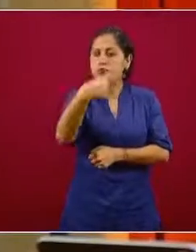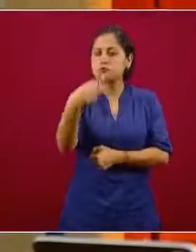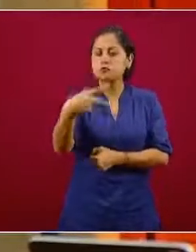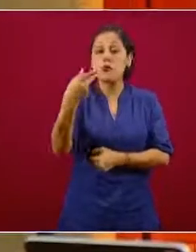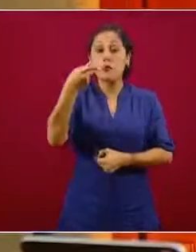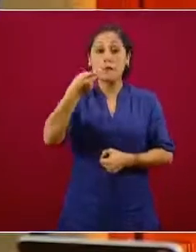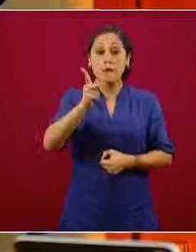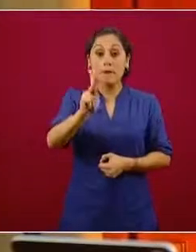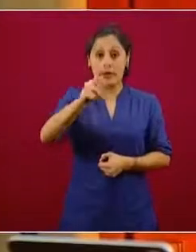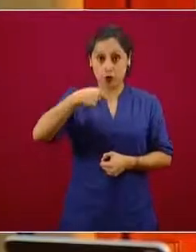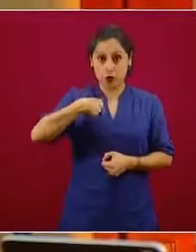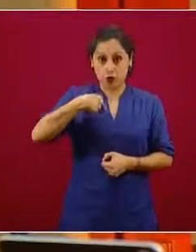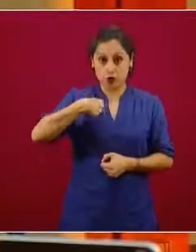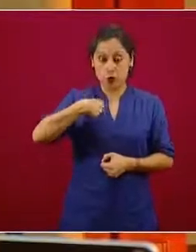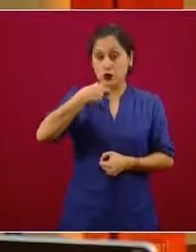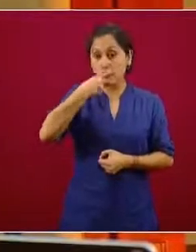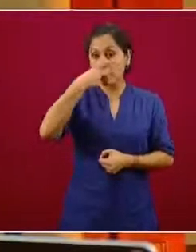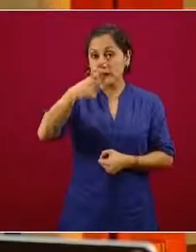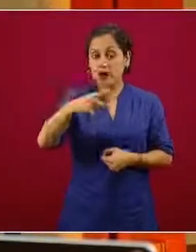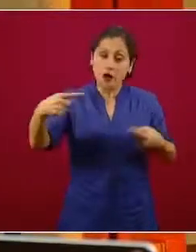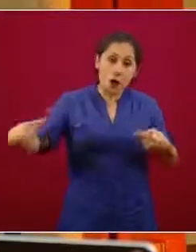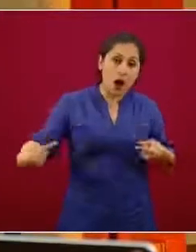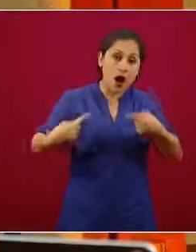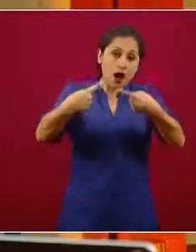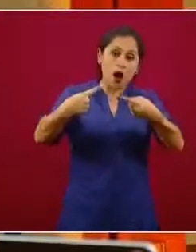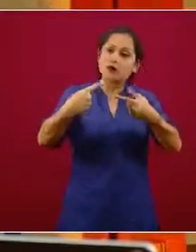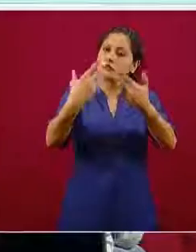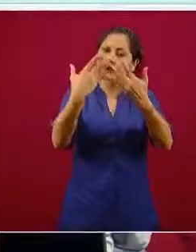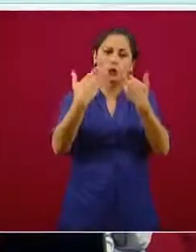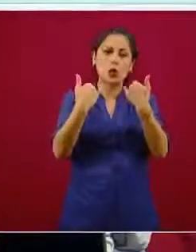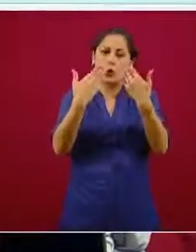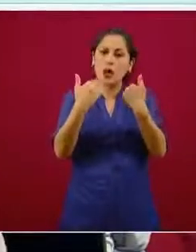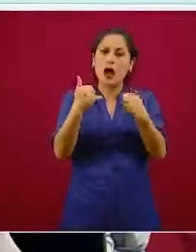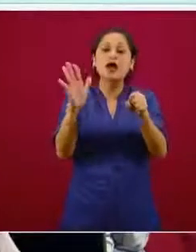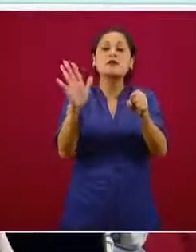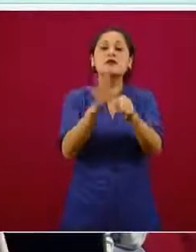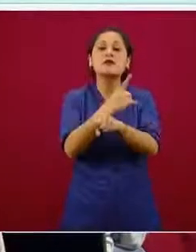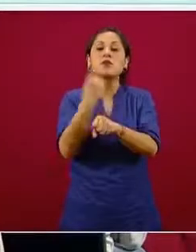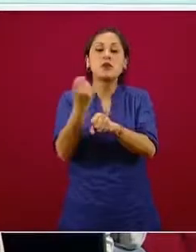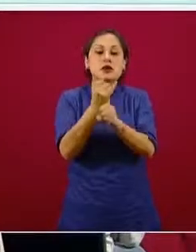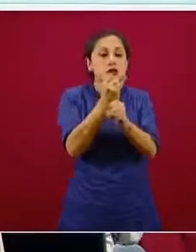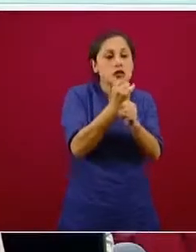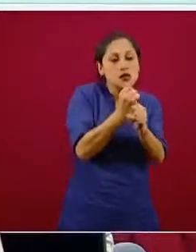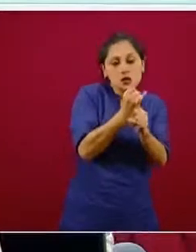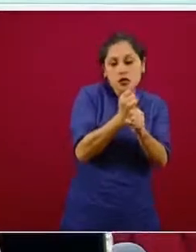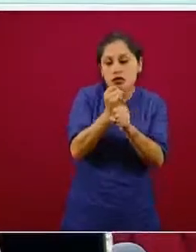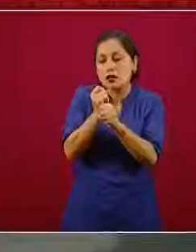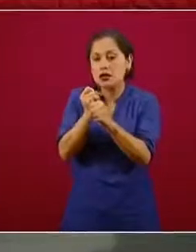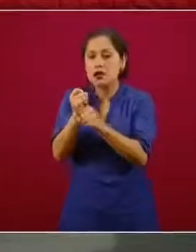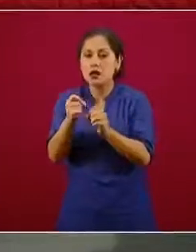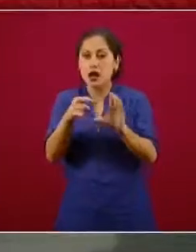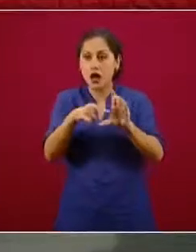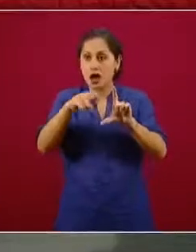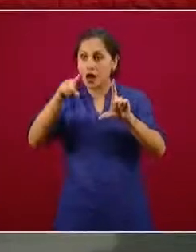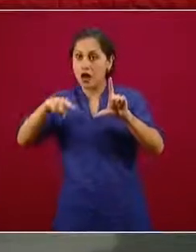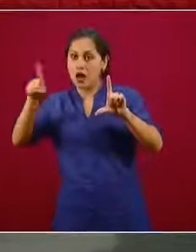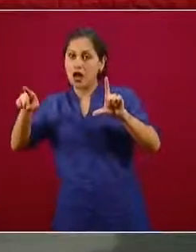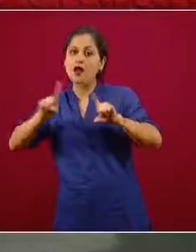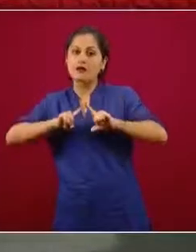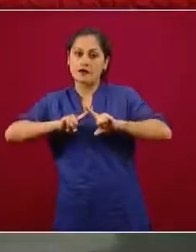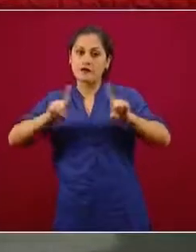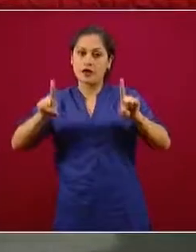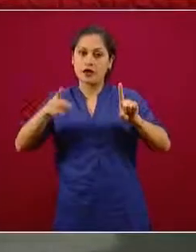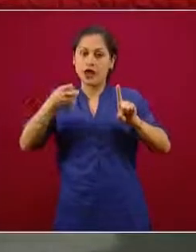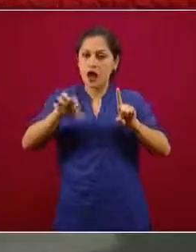alguna, porque estos son claros oscuros. Hay aspectos positivos, como lo veremos en estas curvas, hay